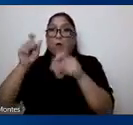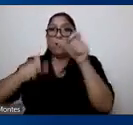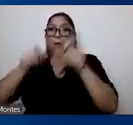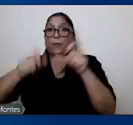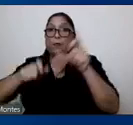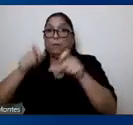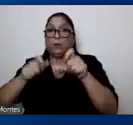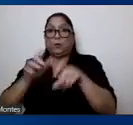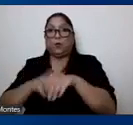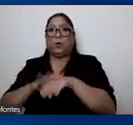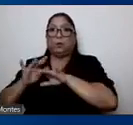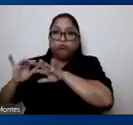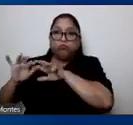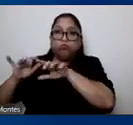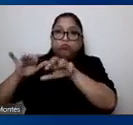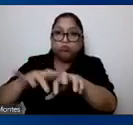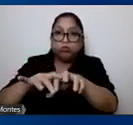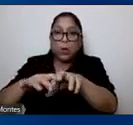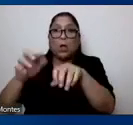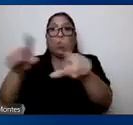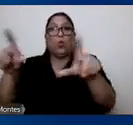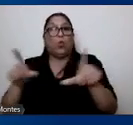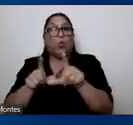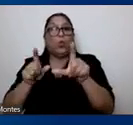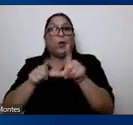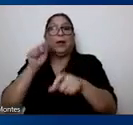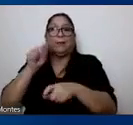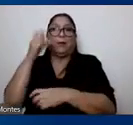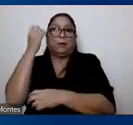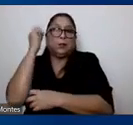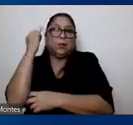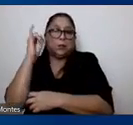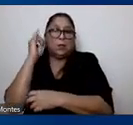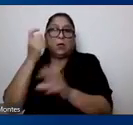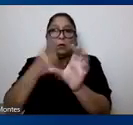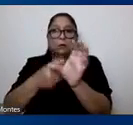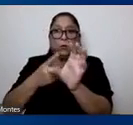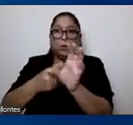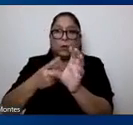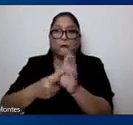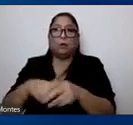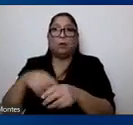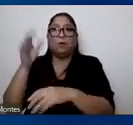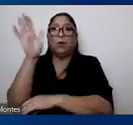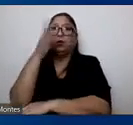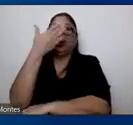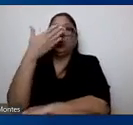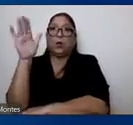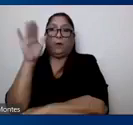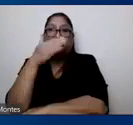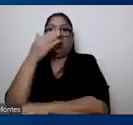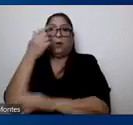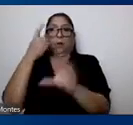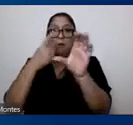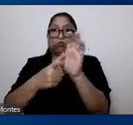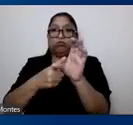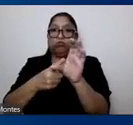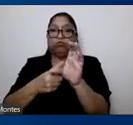en un espacio de que configuran de este tipo, ¿no? Vemos una bandera de la Voces Martí, una